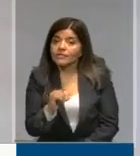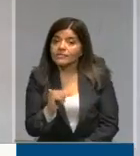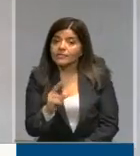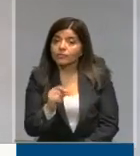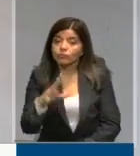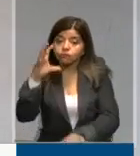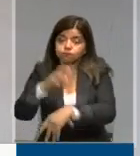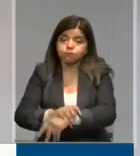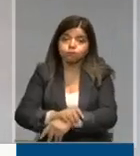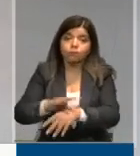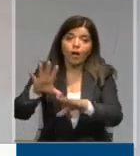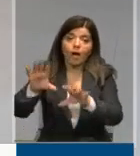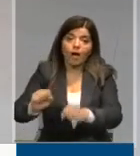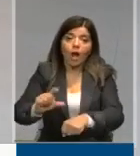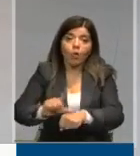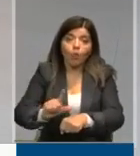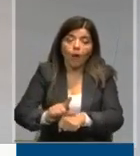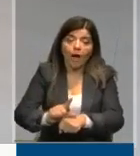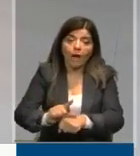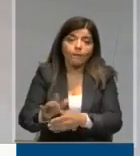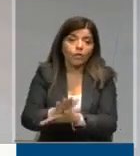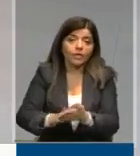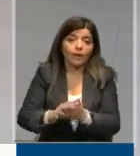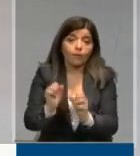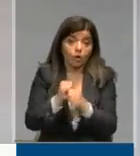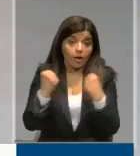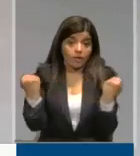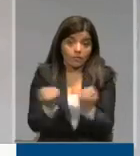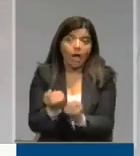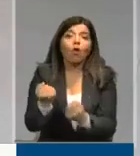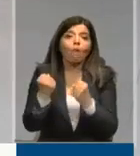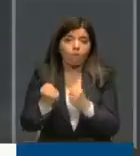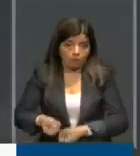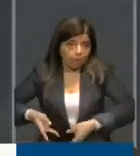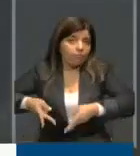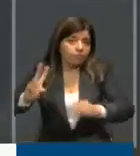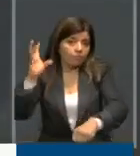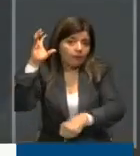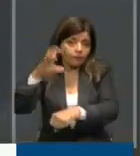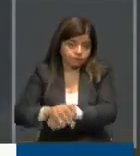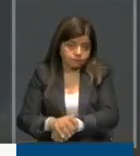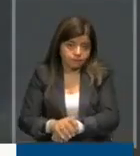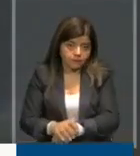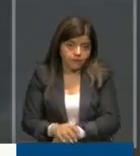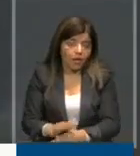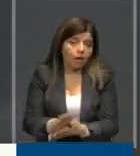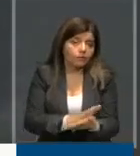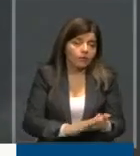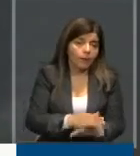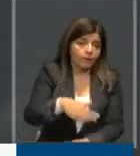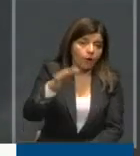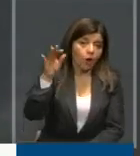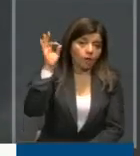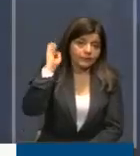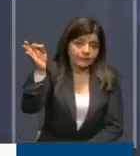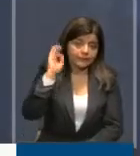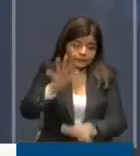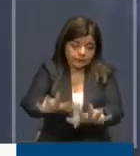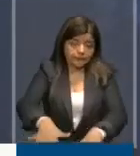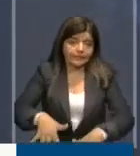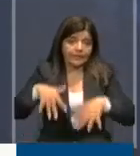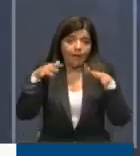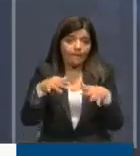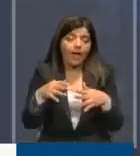lugares que no sean cárceles, por ejemplo, un estadio. Finalmente está el estado de asamblea, que se declara en caso de guerra exterior y